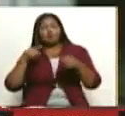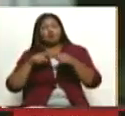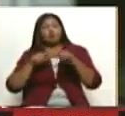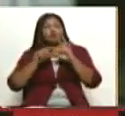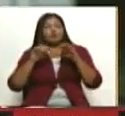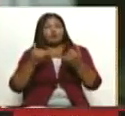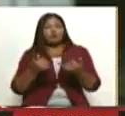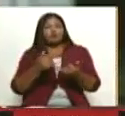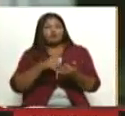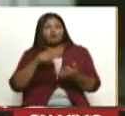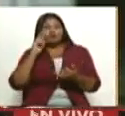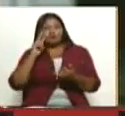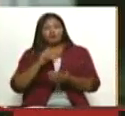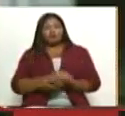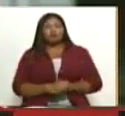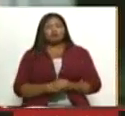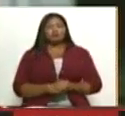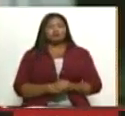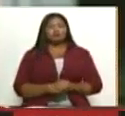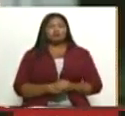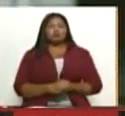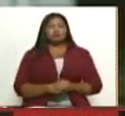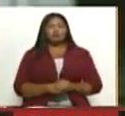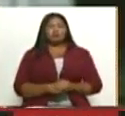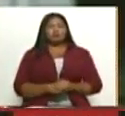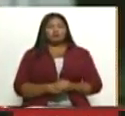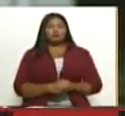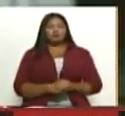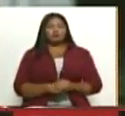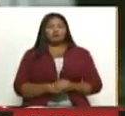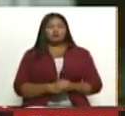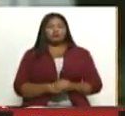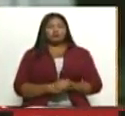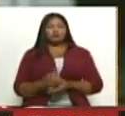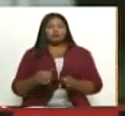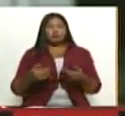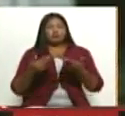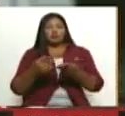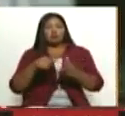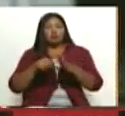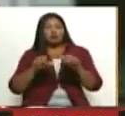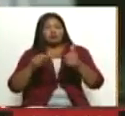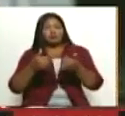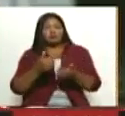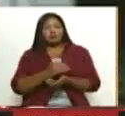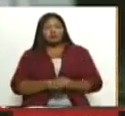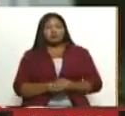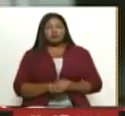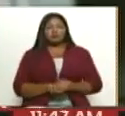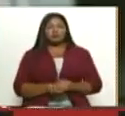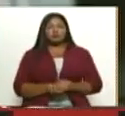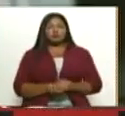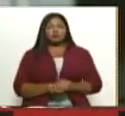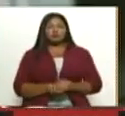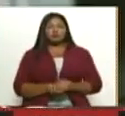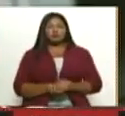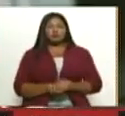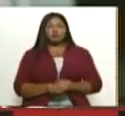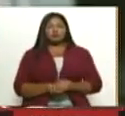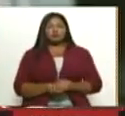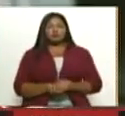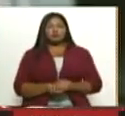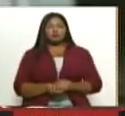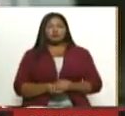las partes que han dado hoy palabras introductorias. Bueno, se ha hecho también un